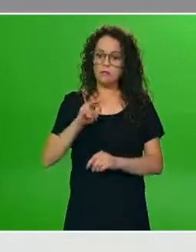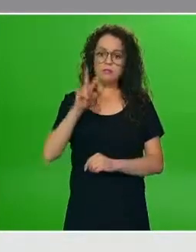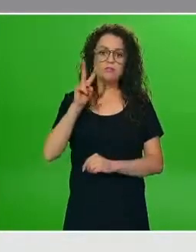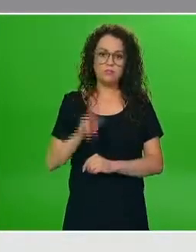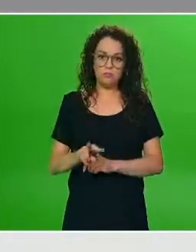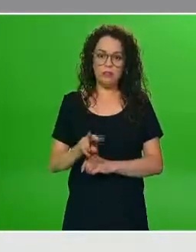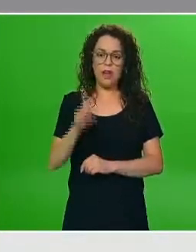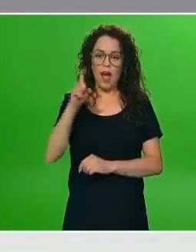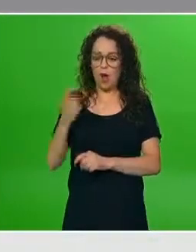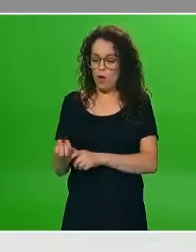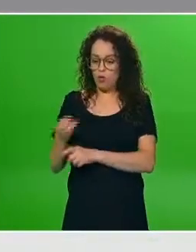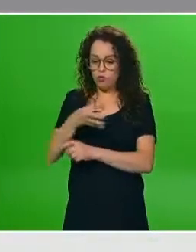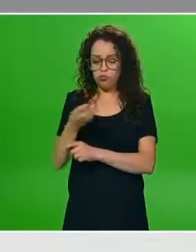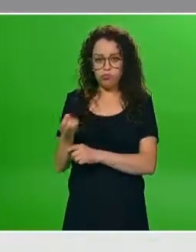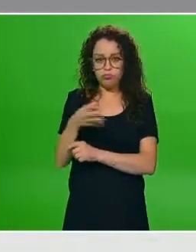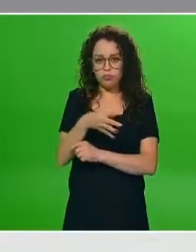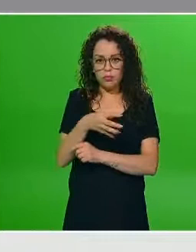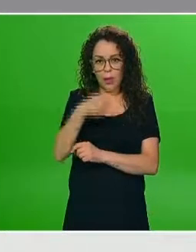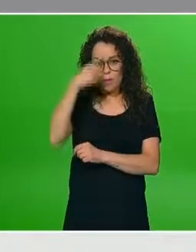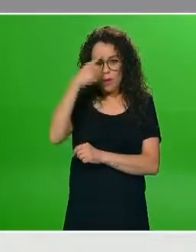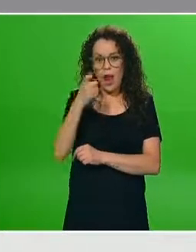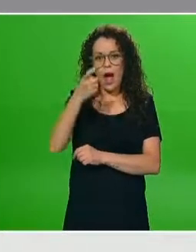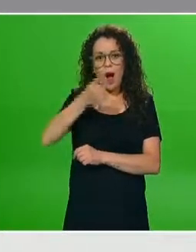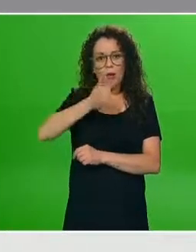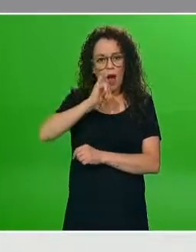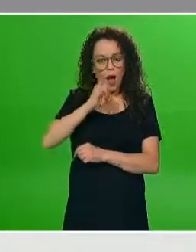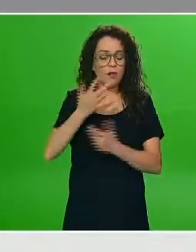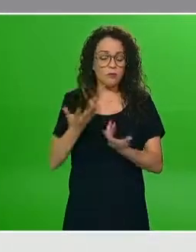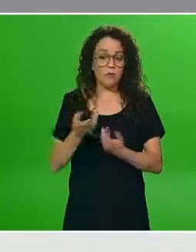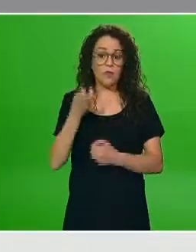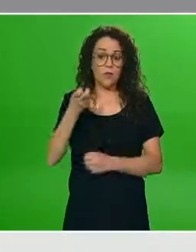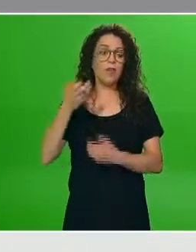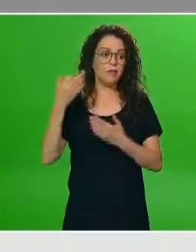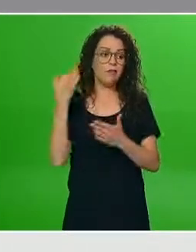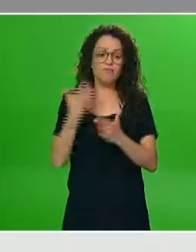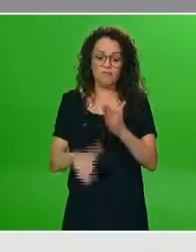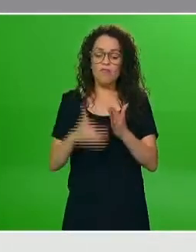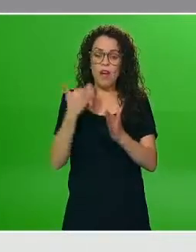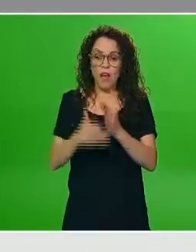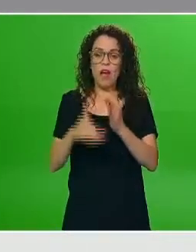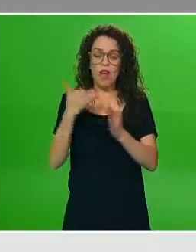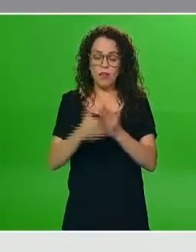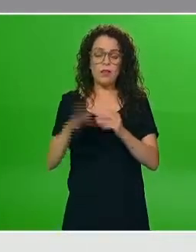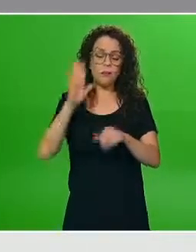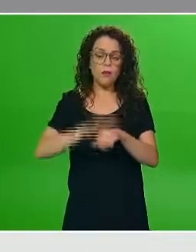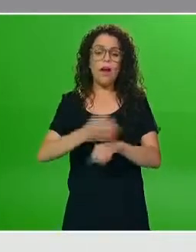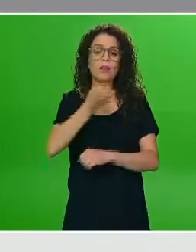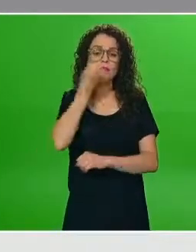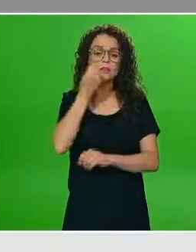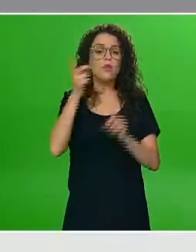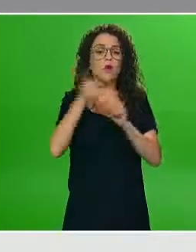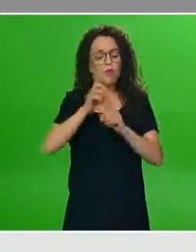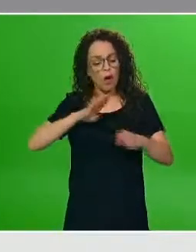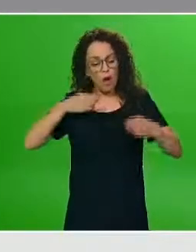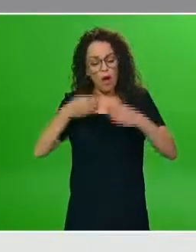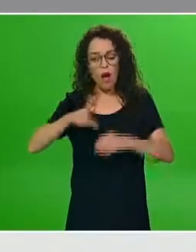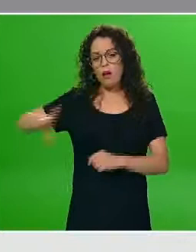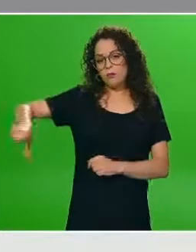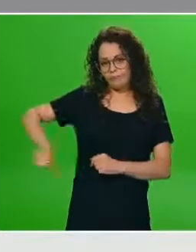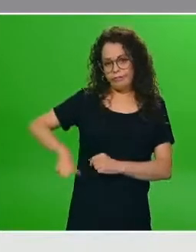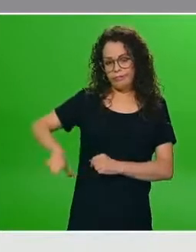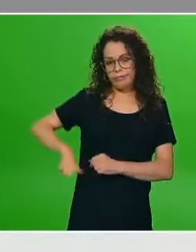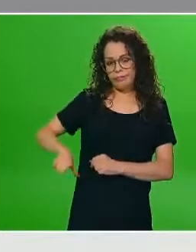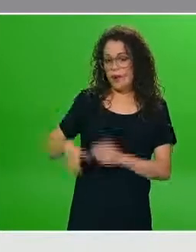los grandes déficits que tienen las escuelas, especialmente el sector público, que no hay bebederos, hay muy